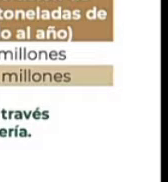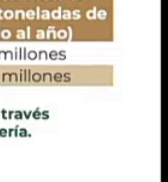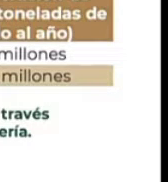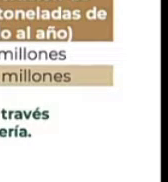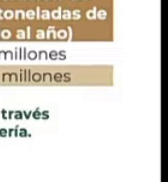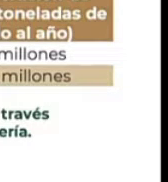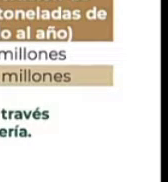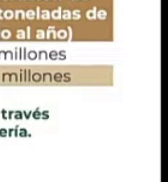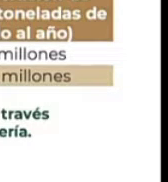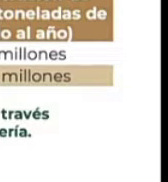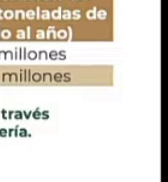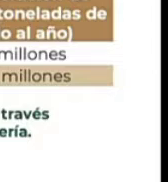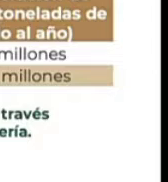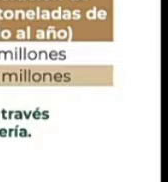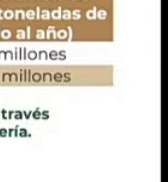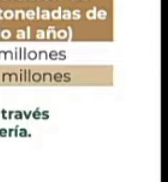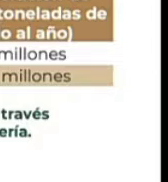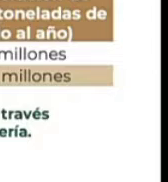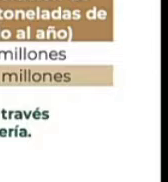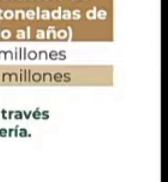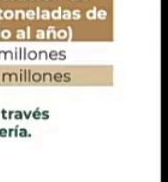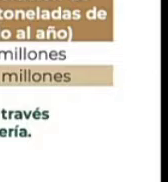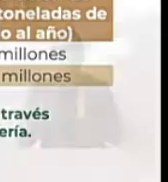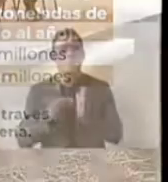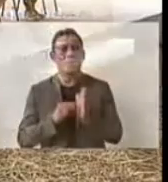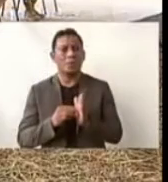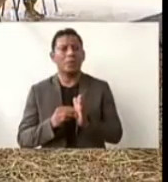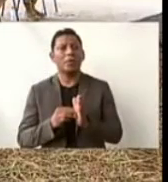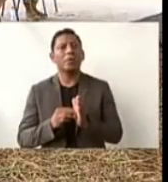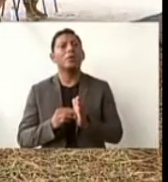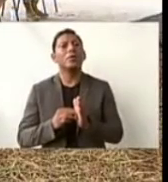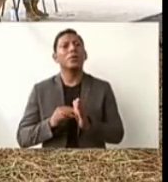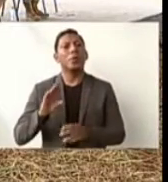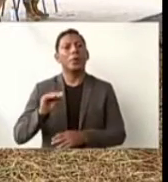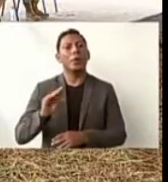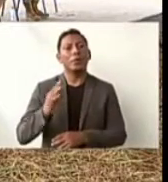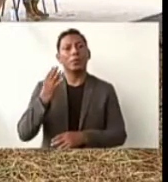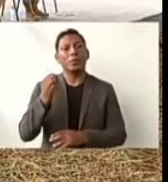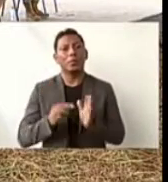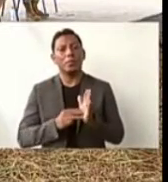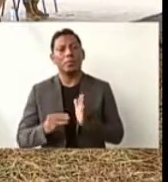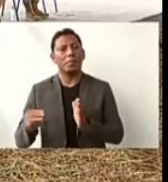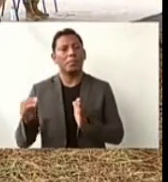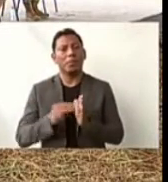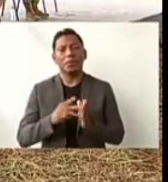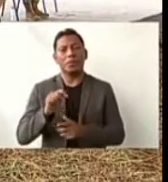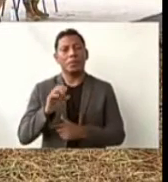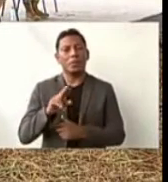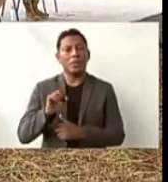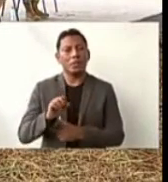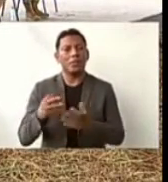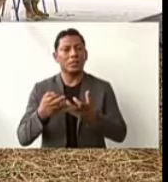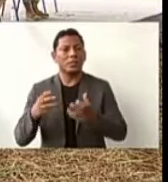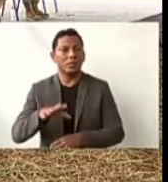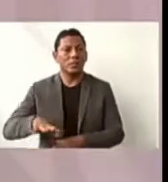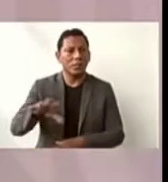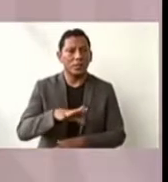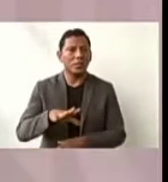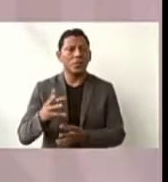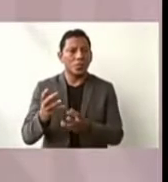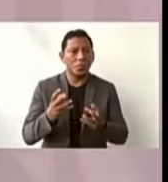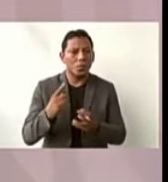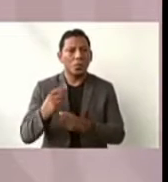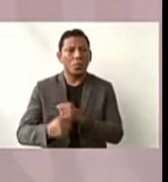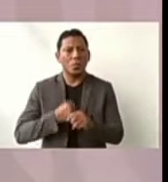regeneración de suelos en un millón estamos hablando de 99 millones de toneladas de suelo producidas retenidas